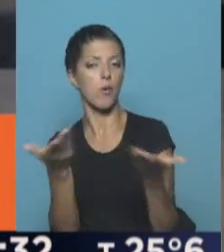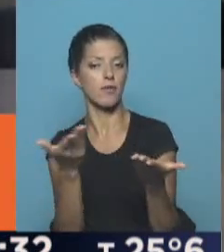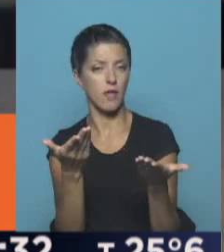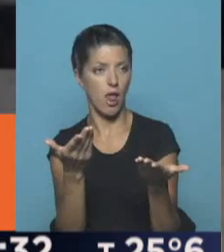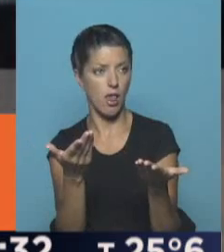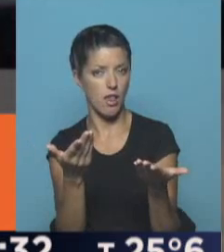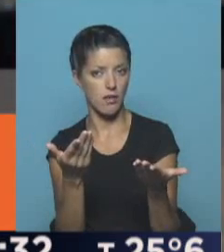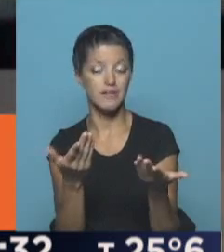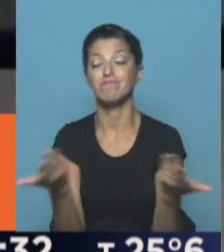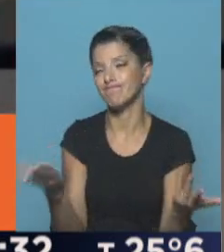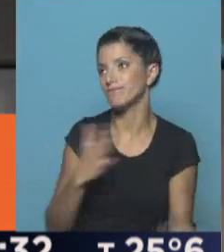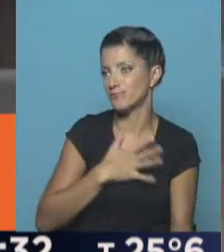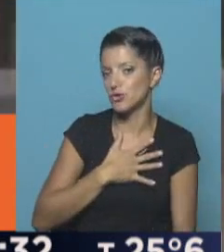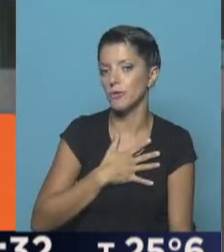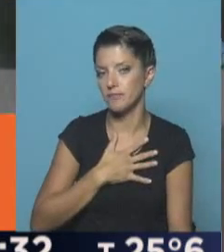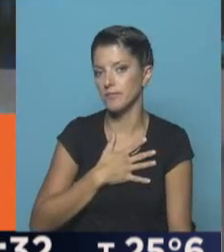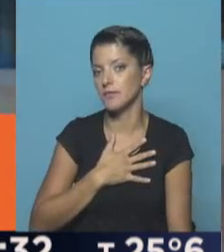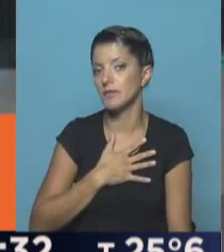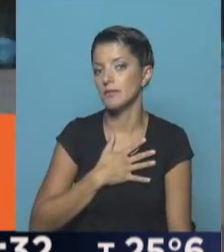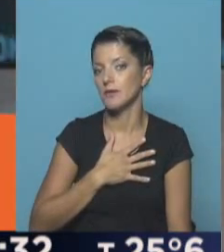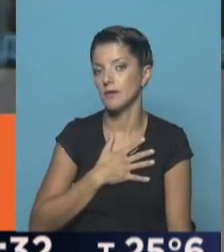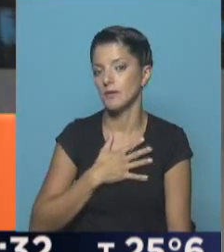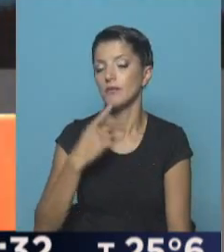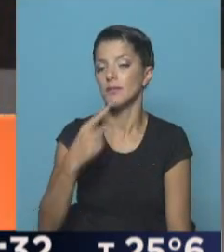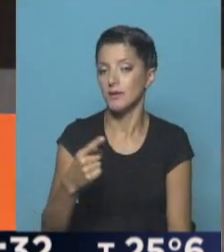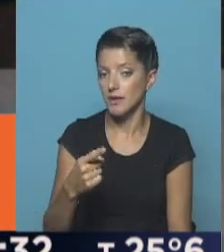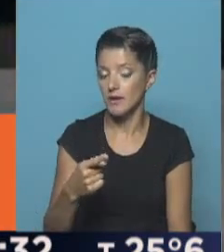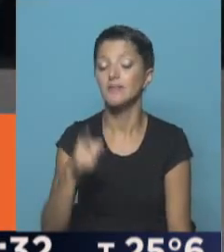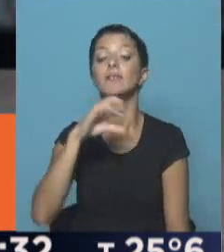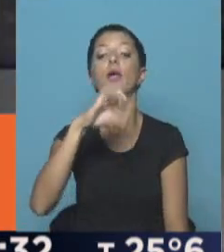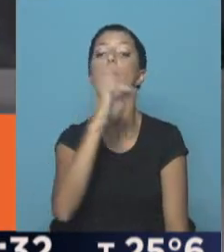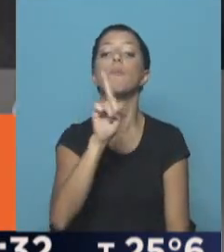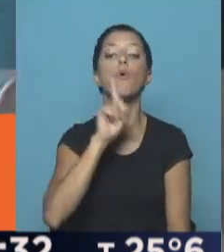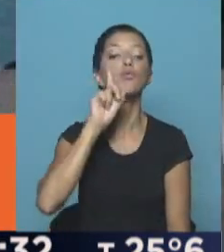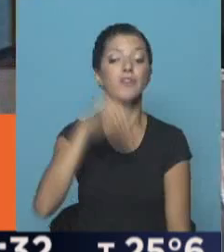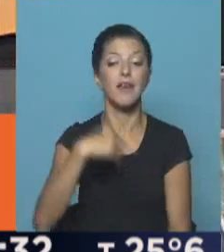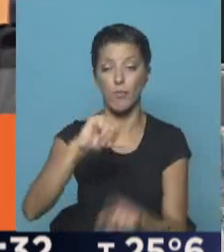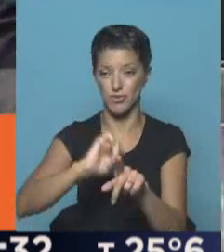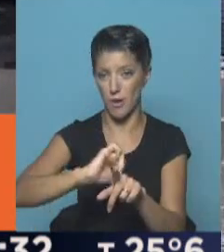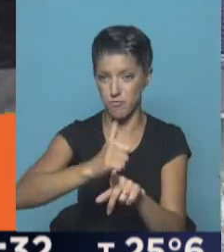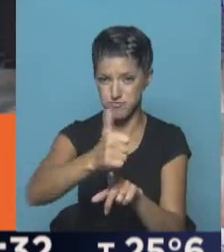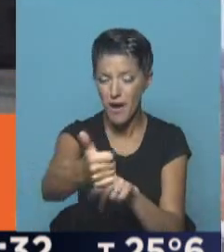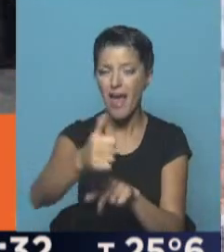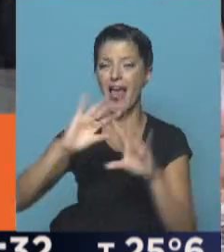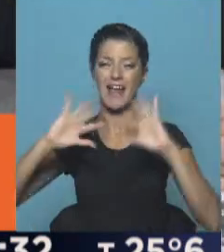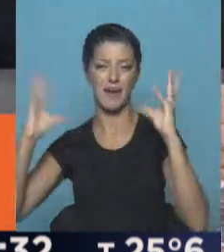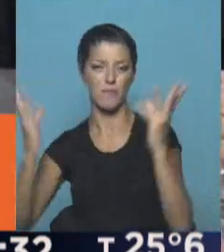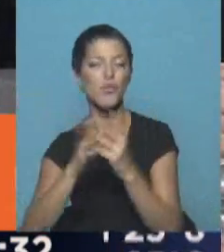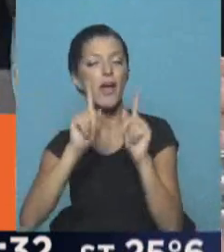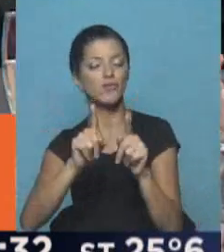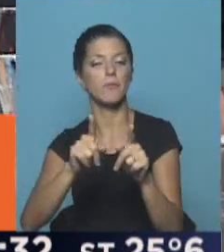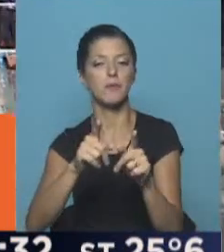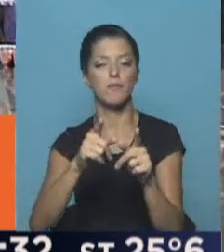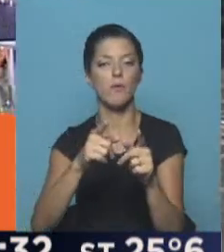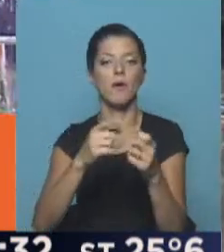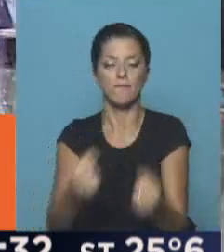Y por último, yo diría que los éxitos estratégicos de Vladimir Putin en el exterior son los que de alguna manera le están redituando